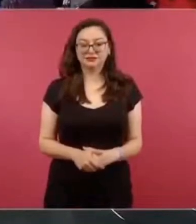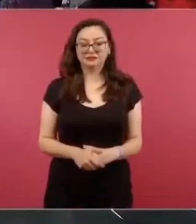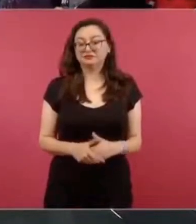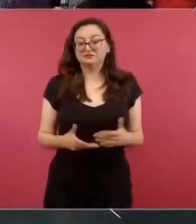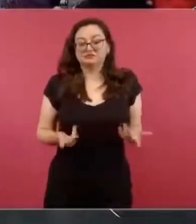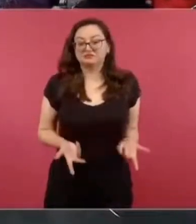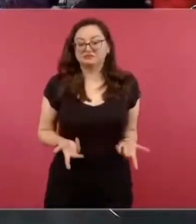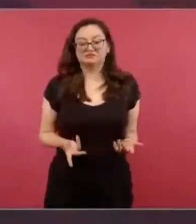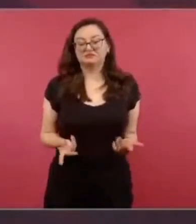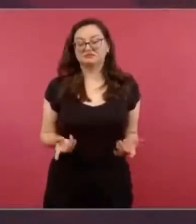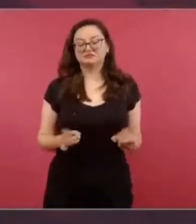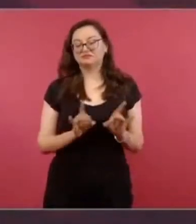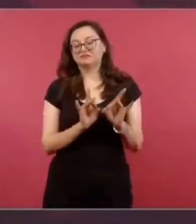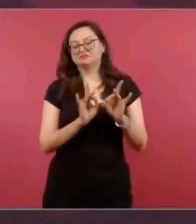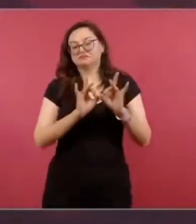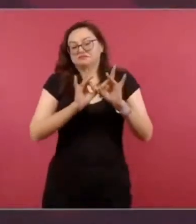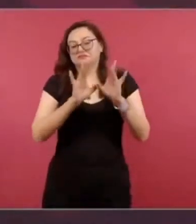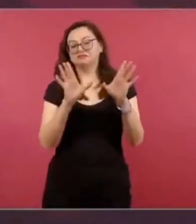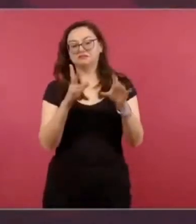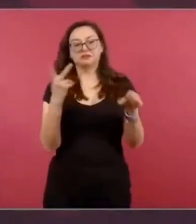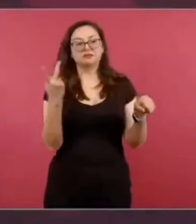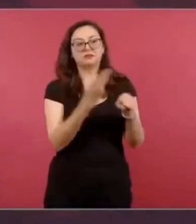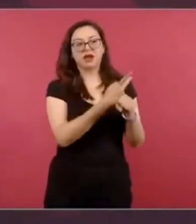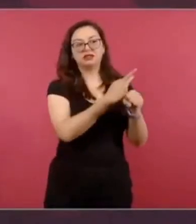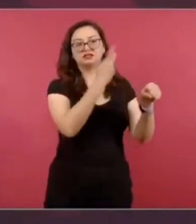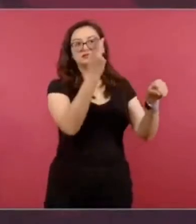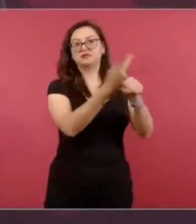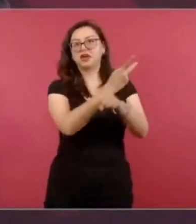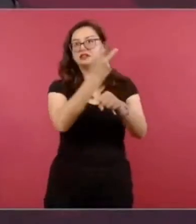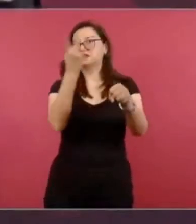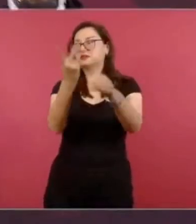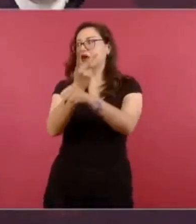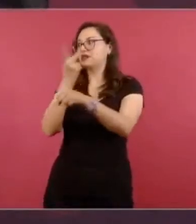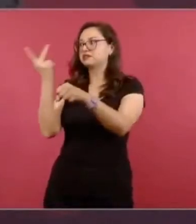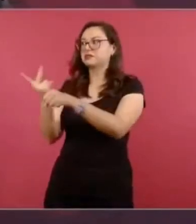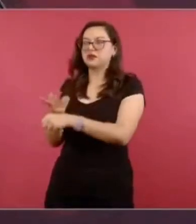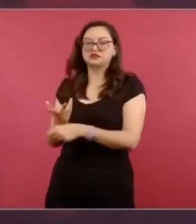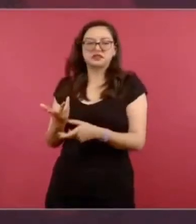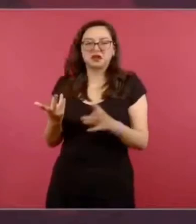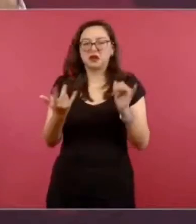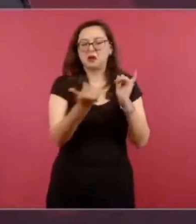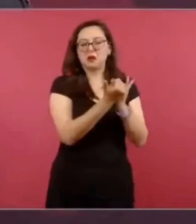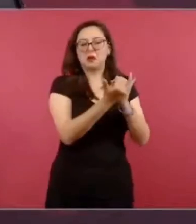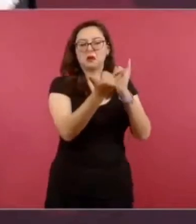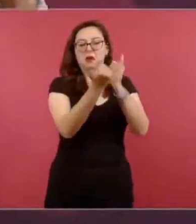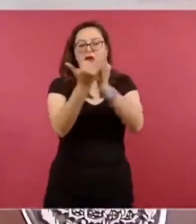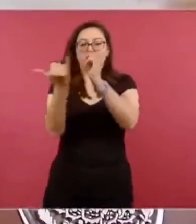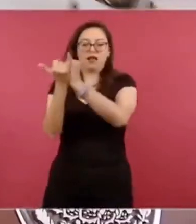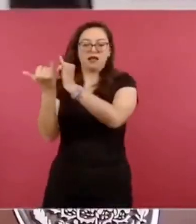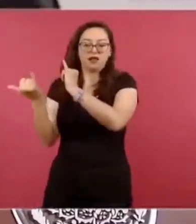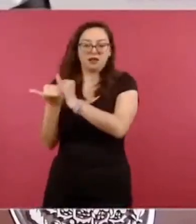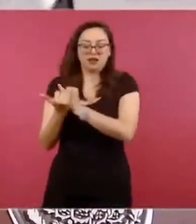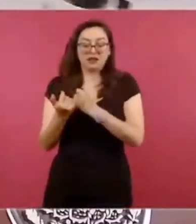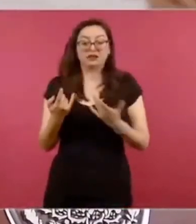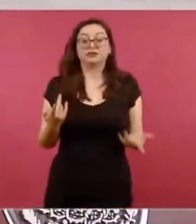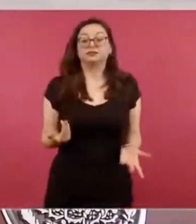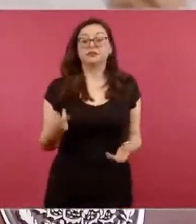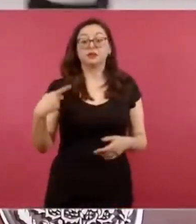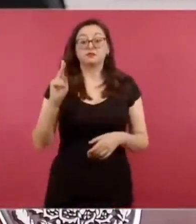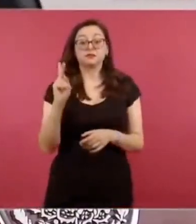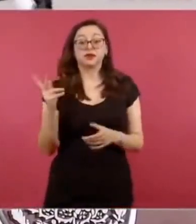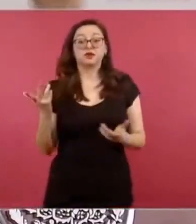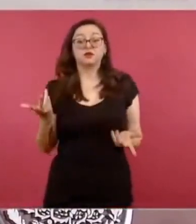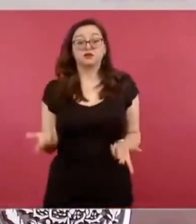pasa en todos lados. ¿Qué pasa? Que también eso no los metieron en la cabeza, ¿no? Durante mucho